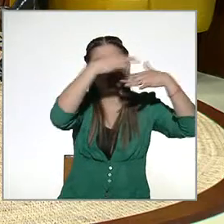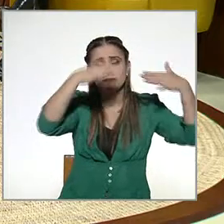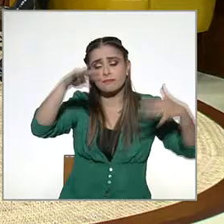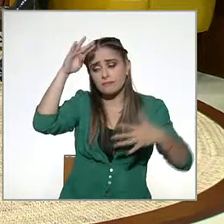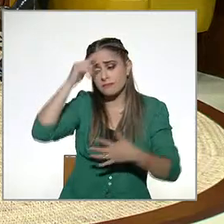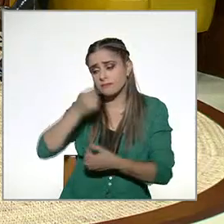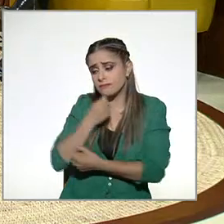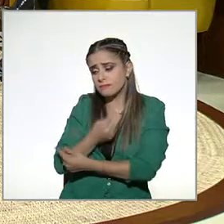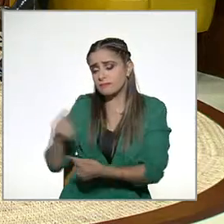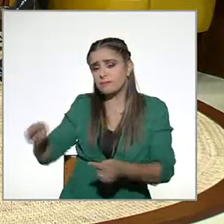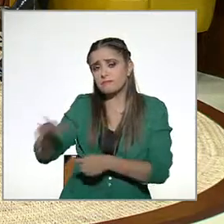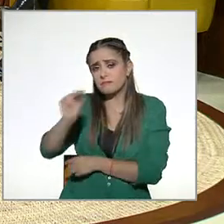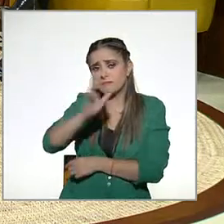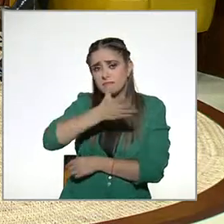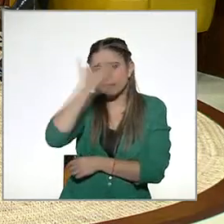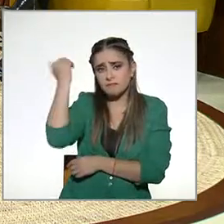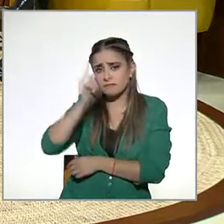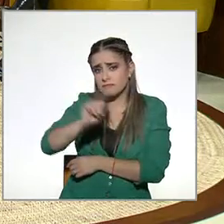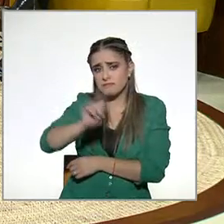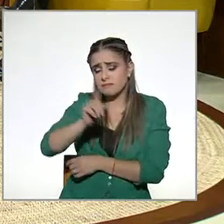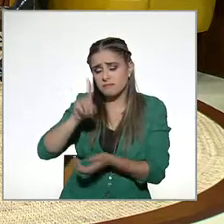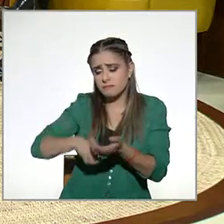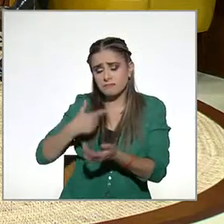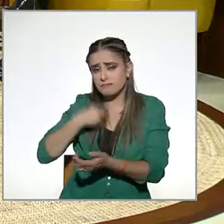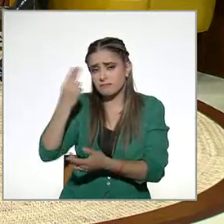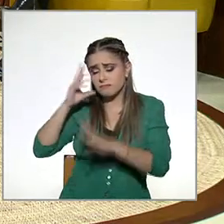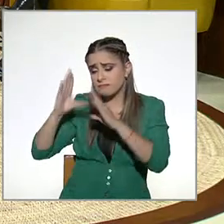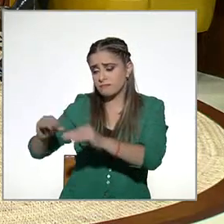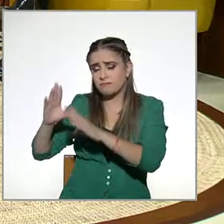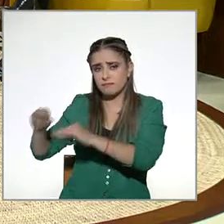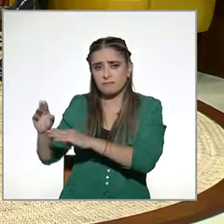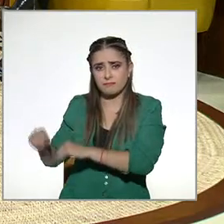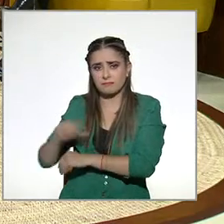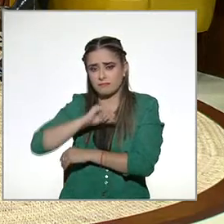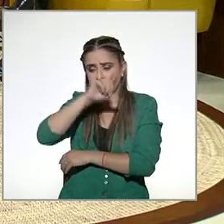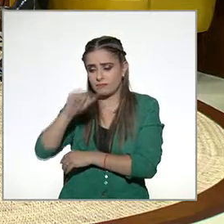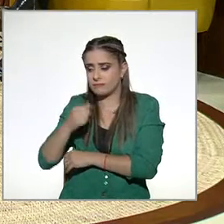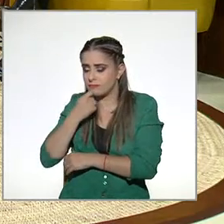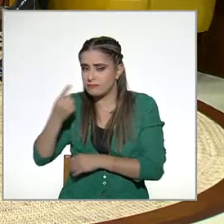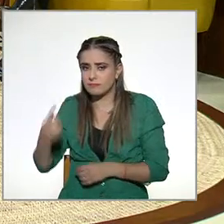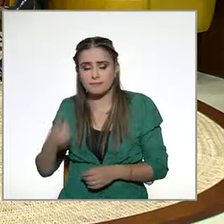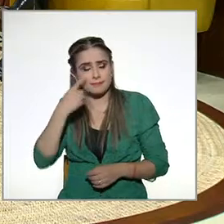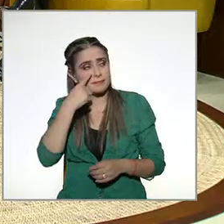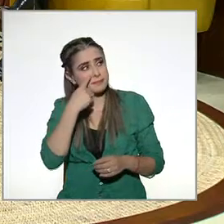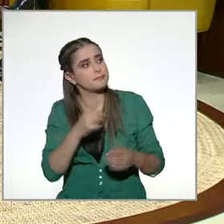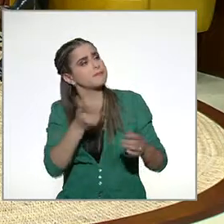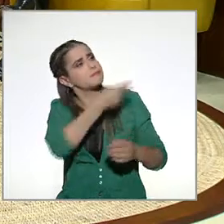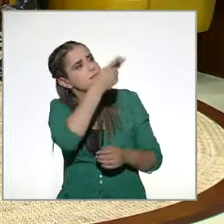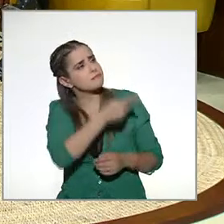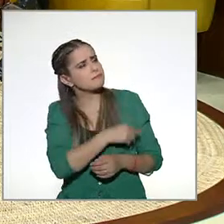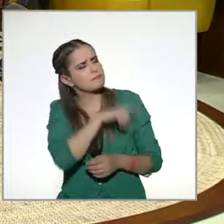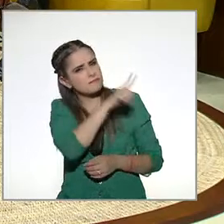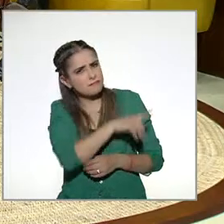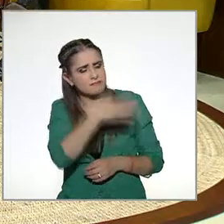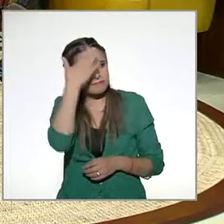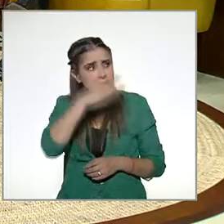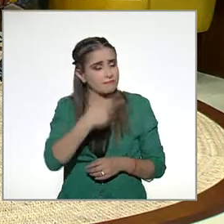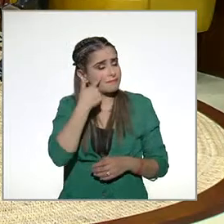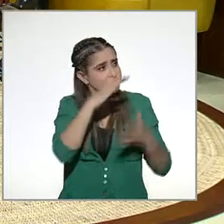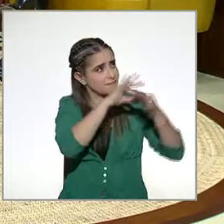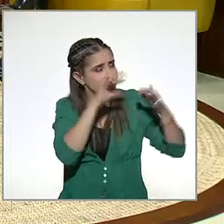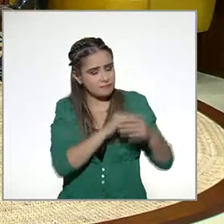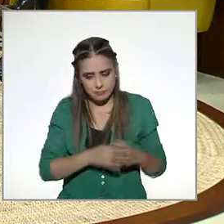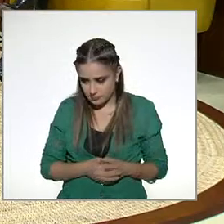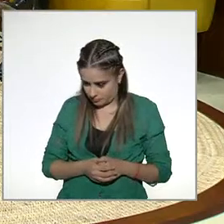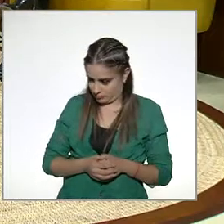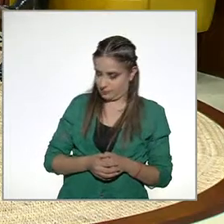enseñar cómo hacer, que les tenemos que decir cómo. Y el niño nos devuelve nuestro mensaje de forma invertida preguntándoles, ¿sabías qué? Y